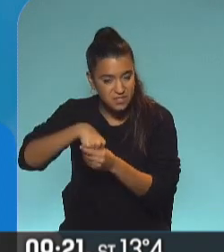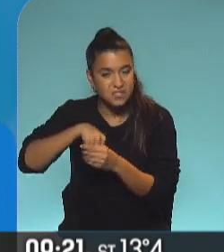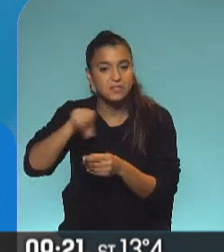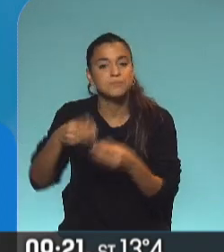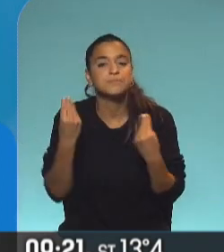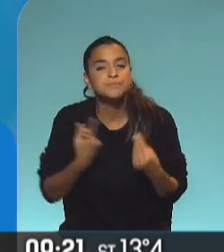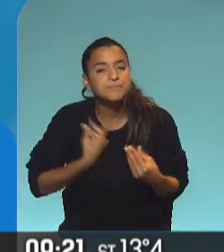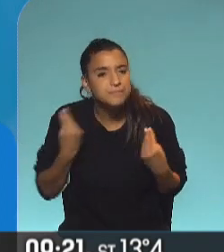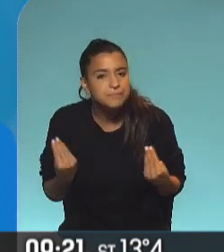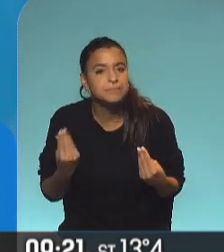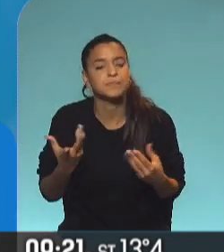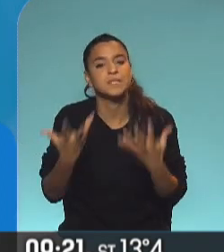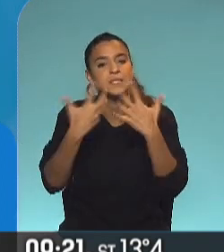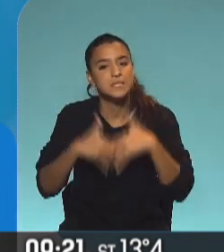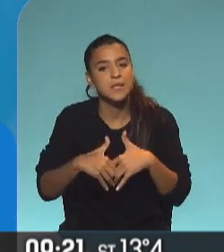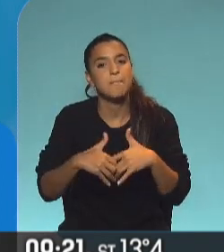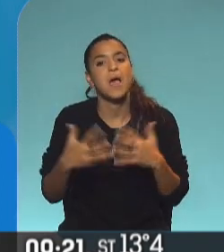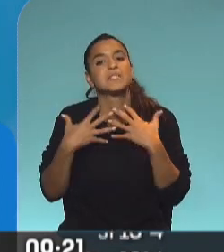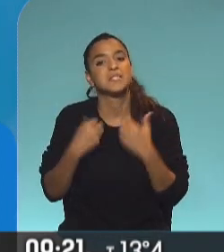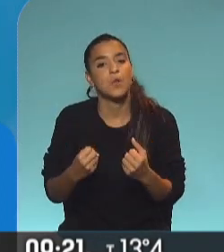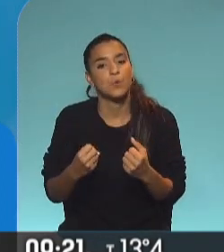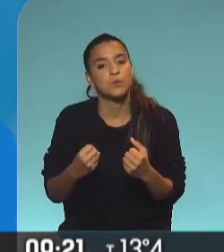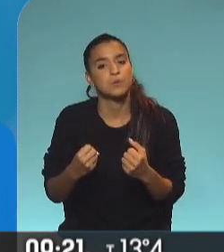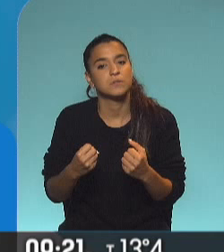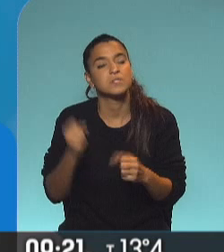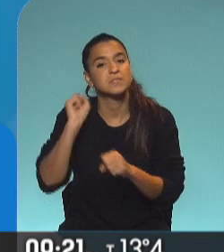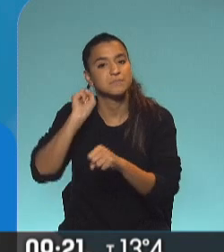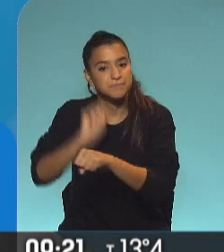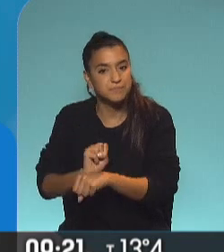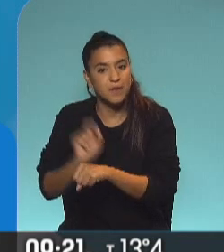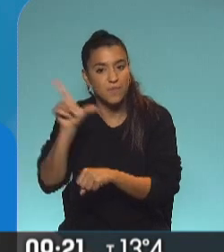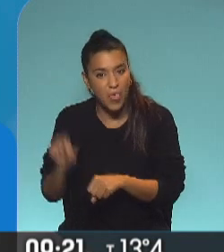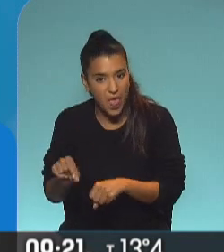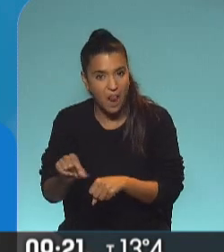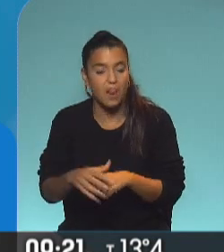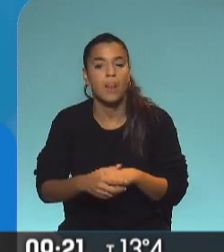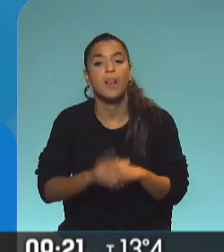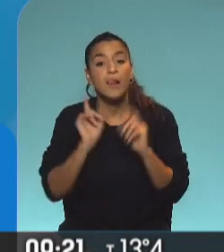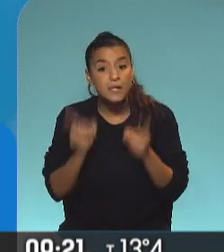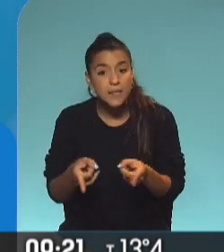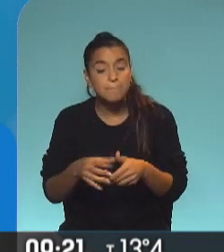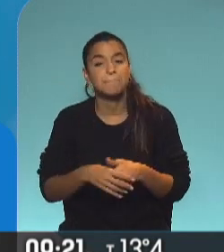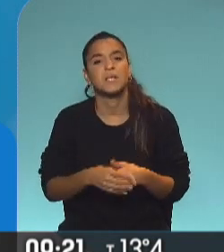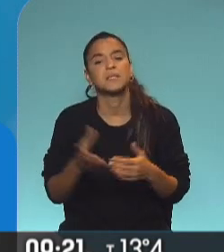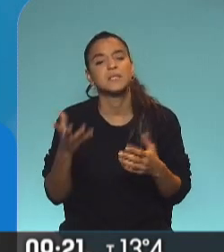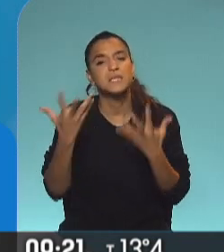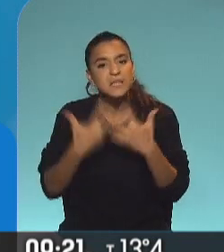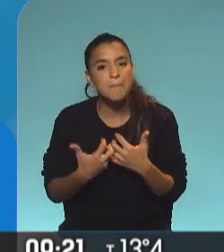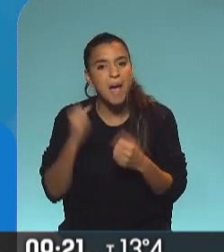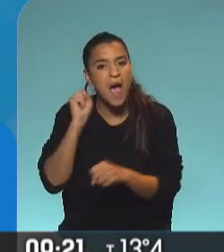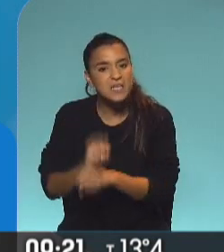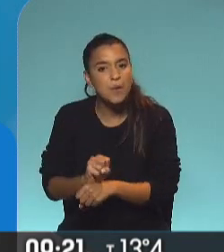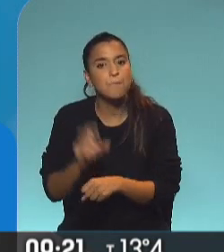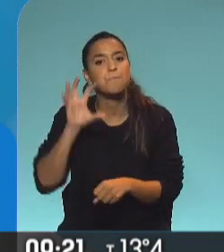ubicadas en el sistema sanitario, en el sistema carcelario federal y también en el sistema carcelario